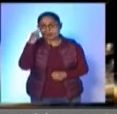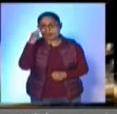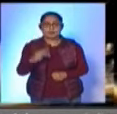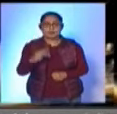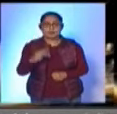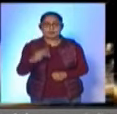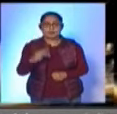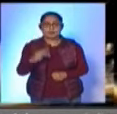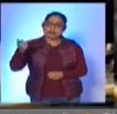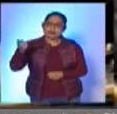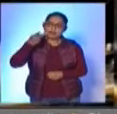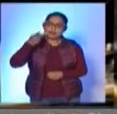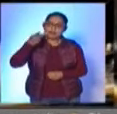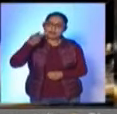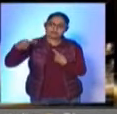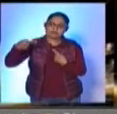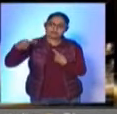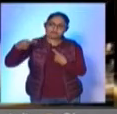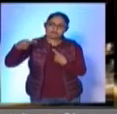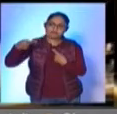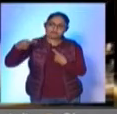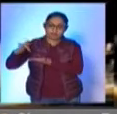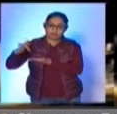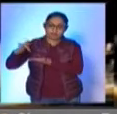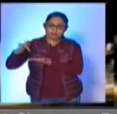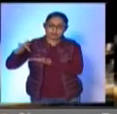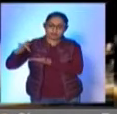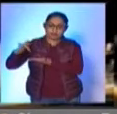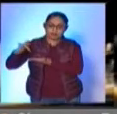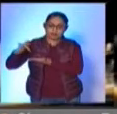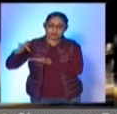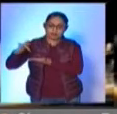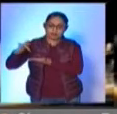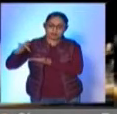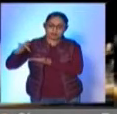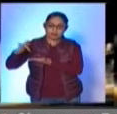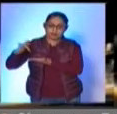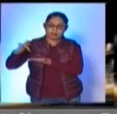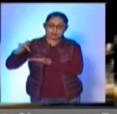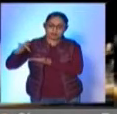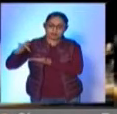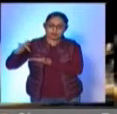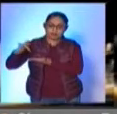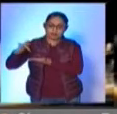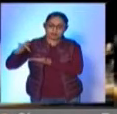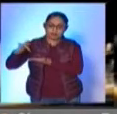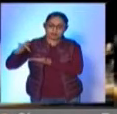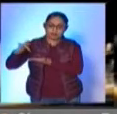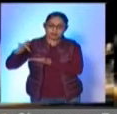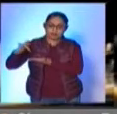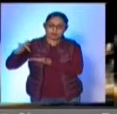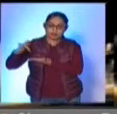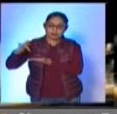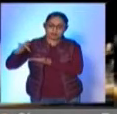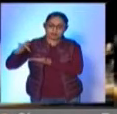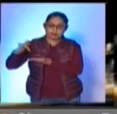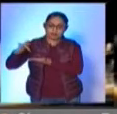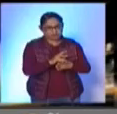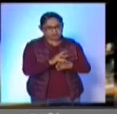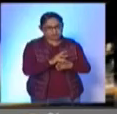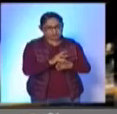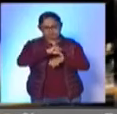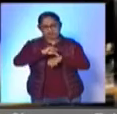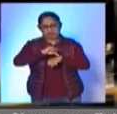estuvo apoyando, revisando el guión, preparó a los actores en el quirófano real. Los actores vieron, los que